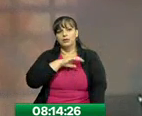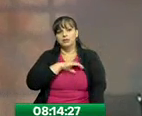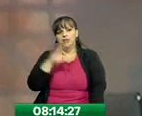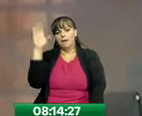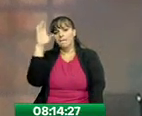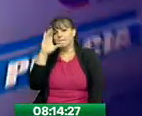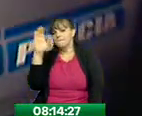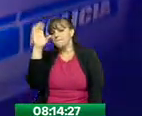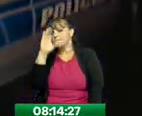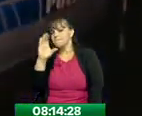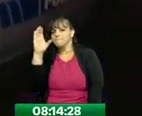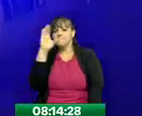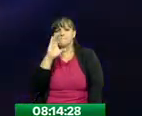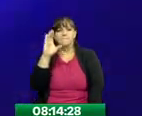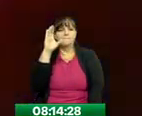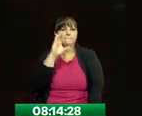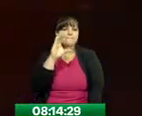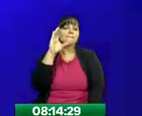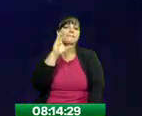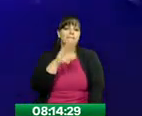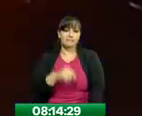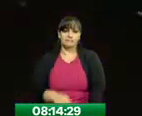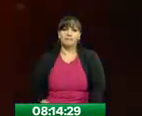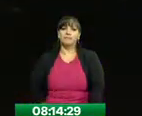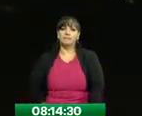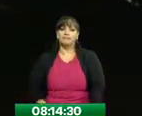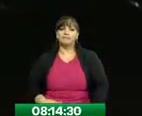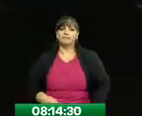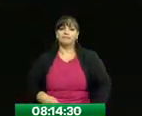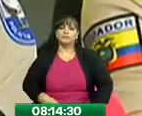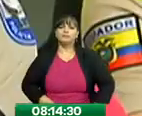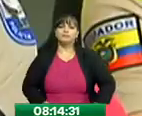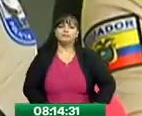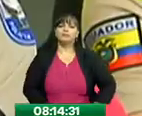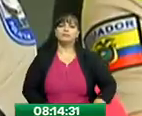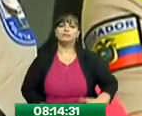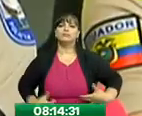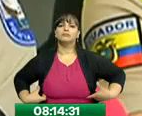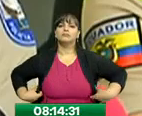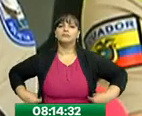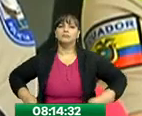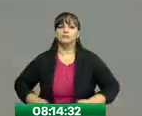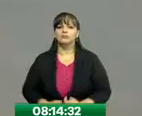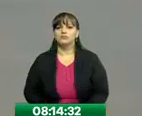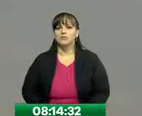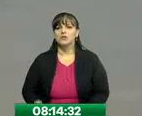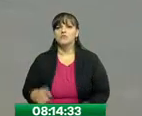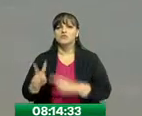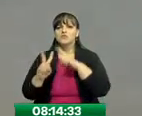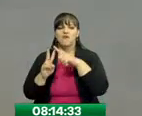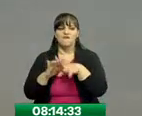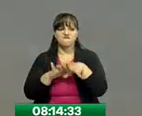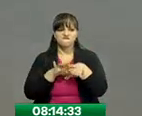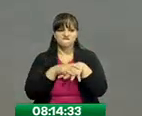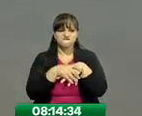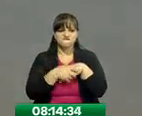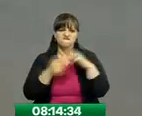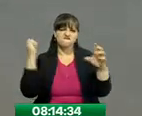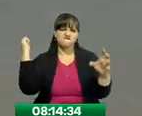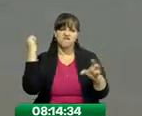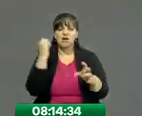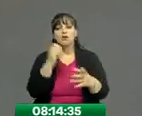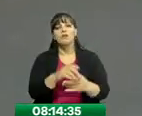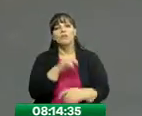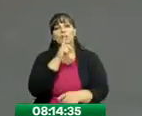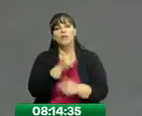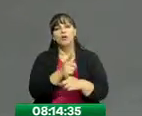Nacional está desarrollando su trabajo desde el punto de vista de una tentativa de asesinato. Y esperamos continuar este proceso